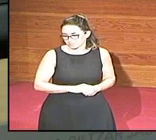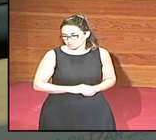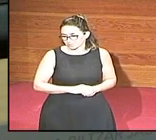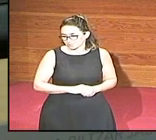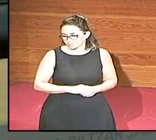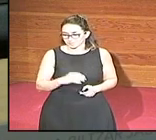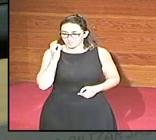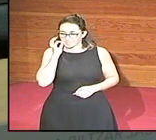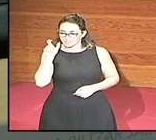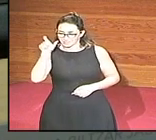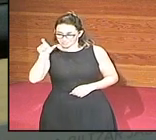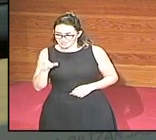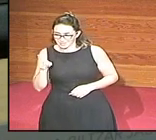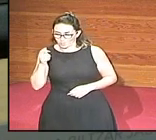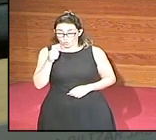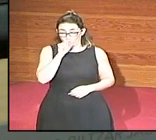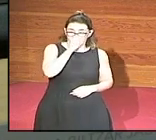La estanquera, que está un poco borracha.